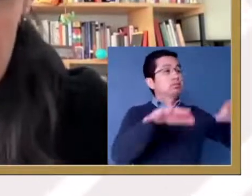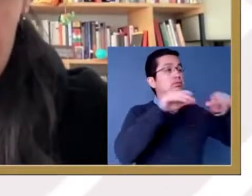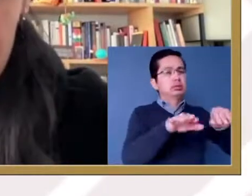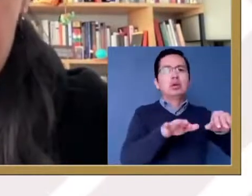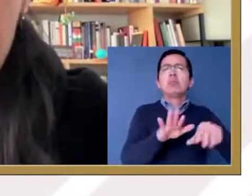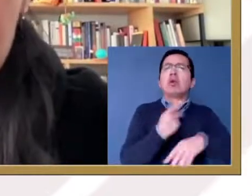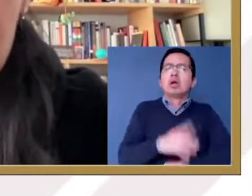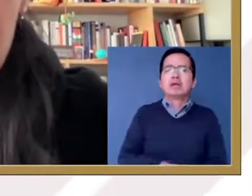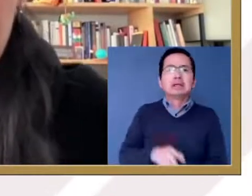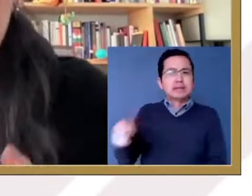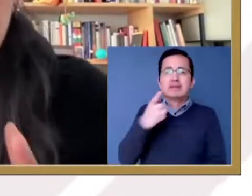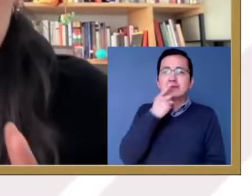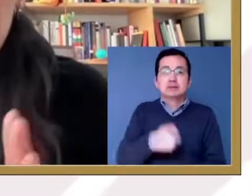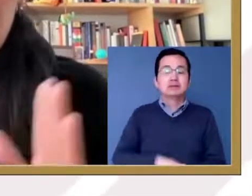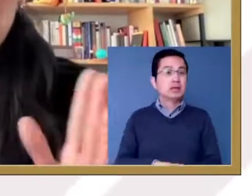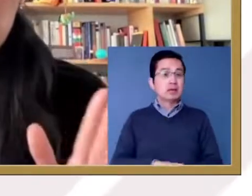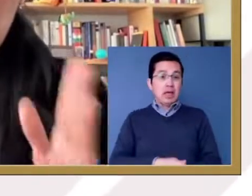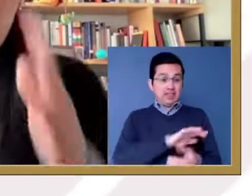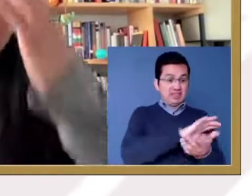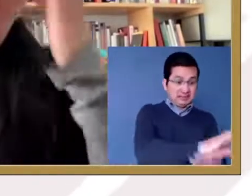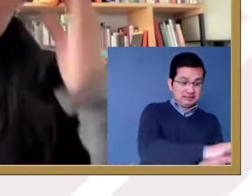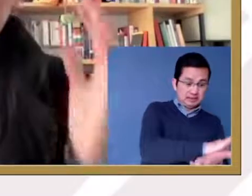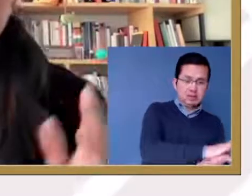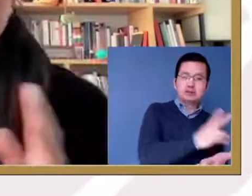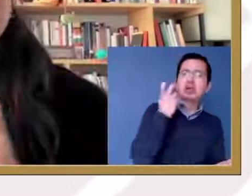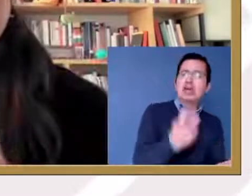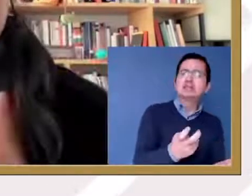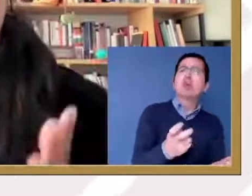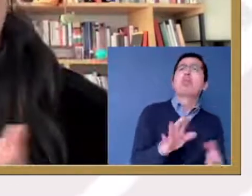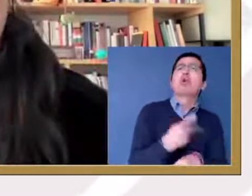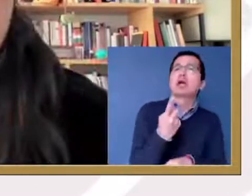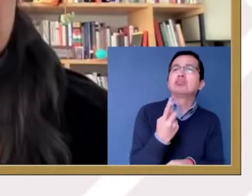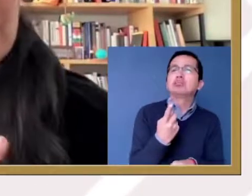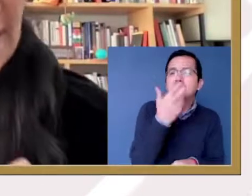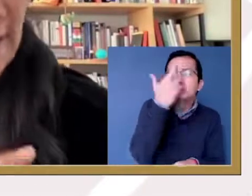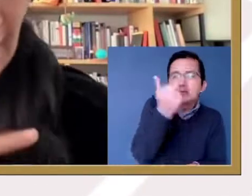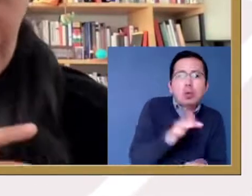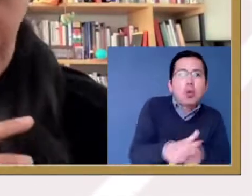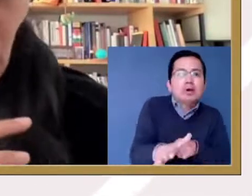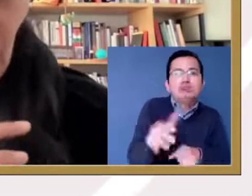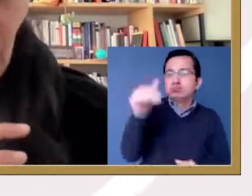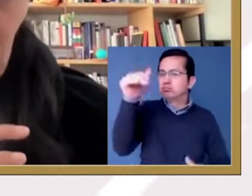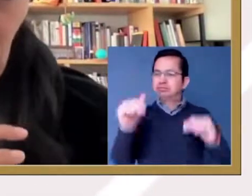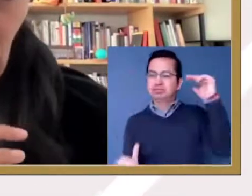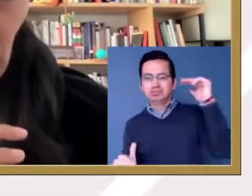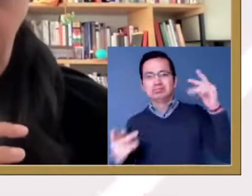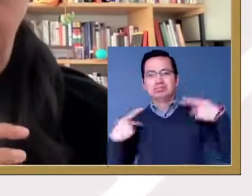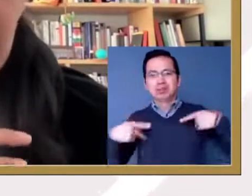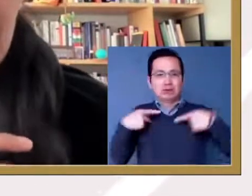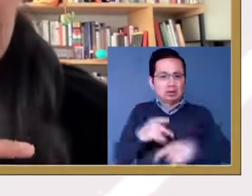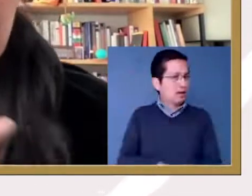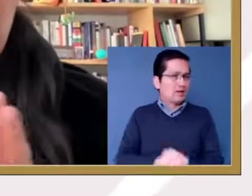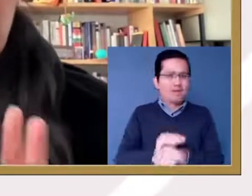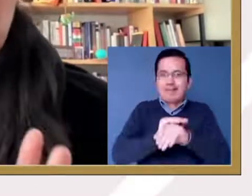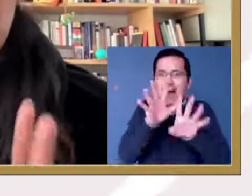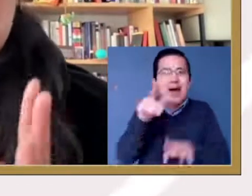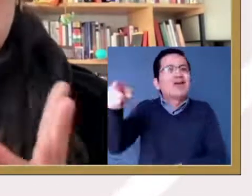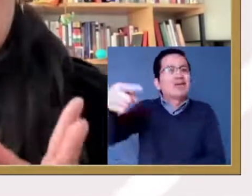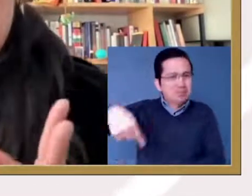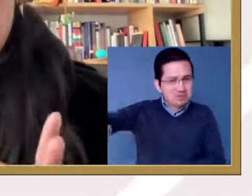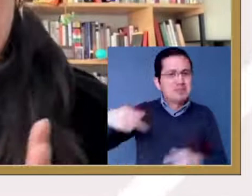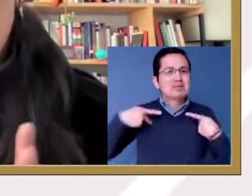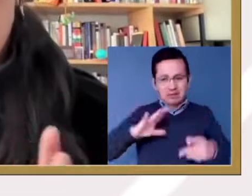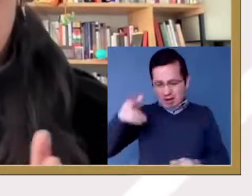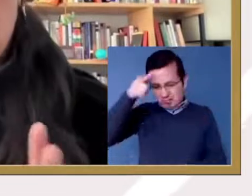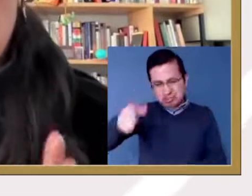desigualdad. Sí, que digamos, obviamente que uno tendría que hacer el cálculo, seguramente Jessica ya lo ha hecho, para ver, digamos,